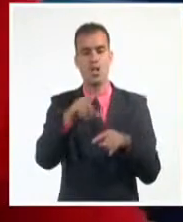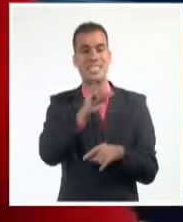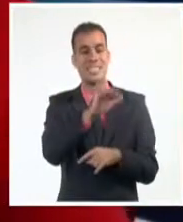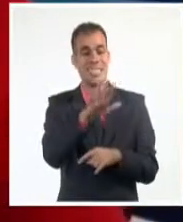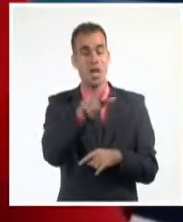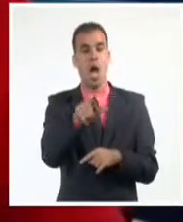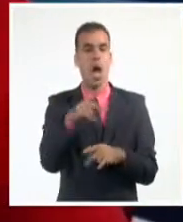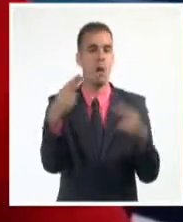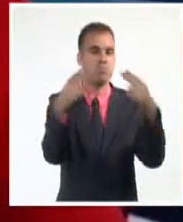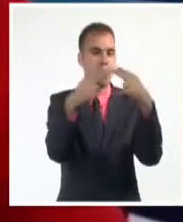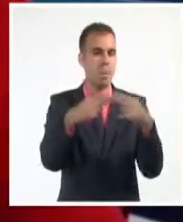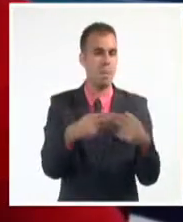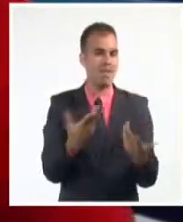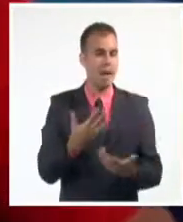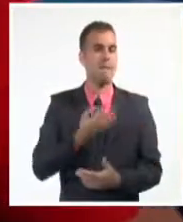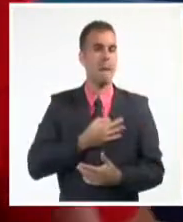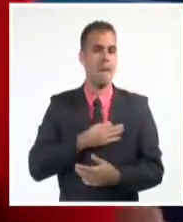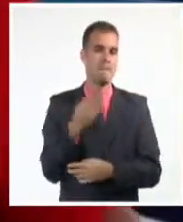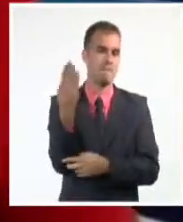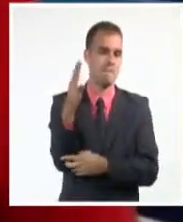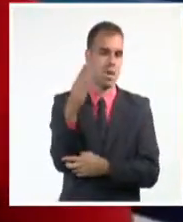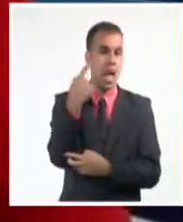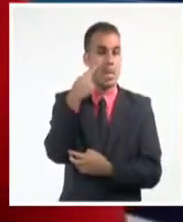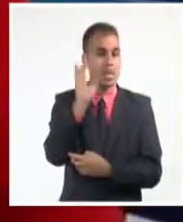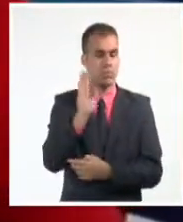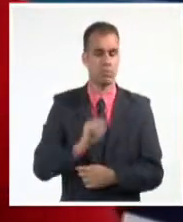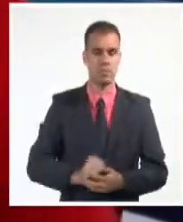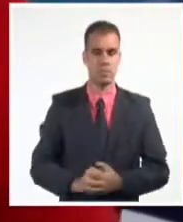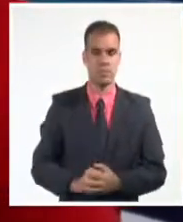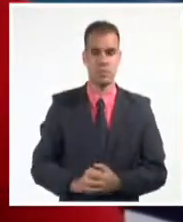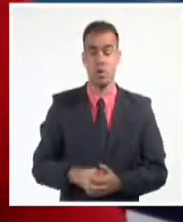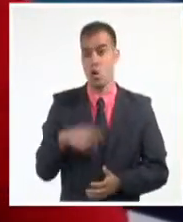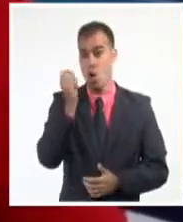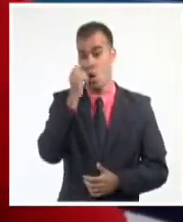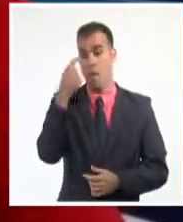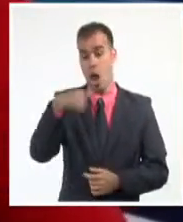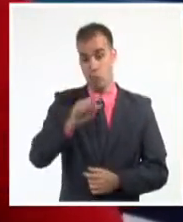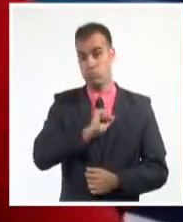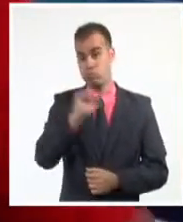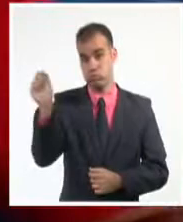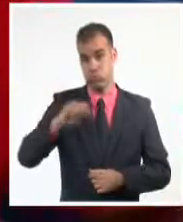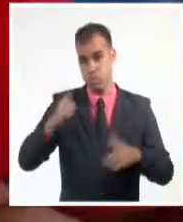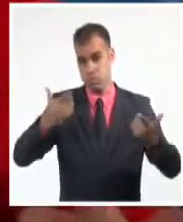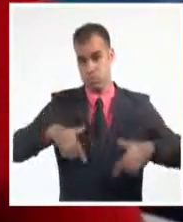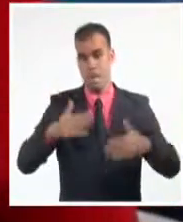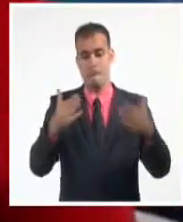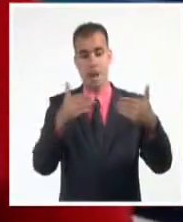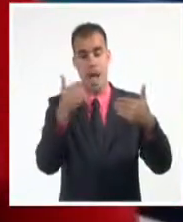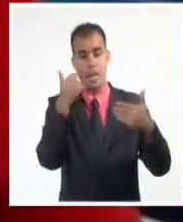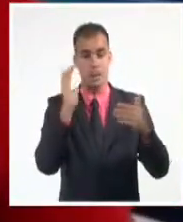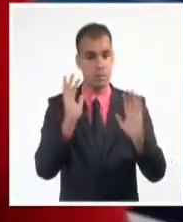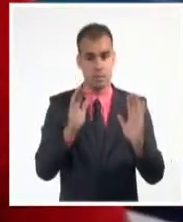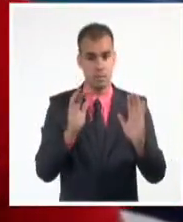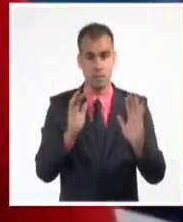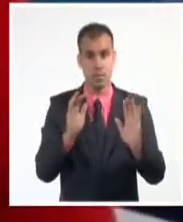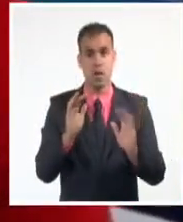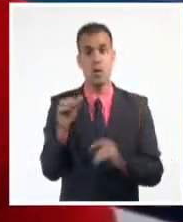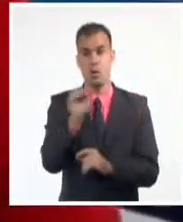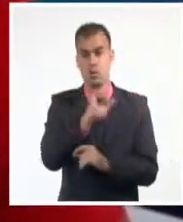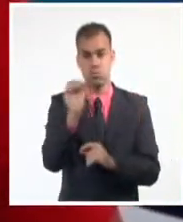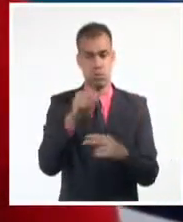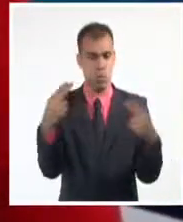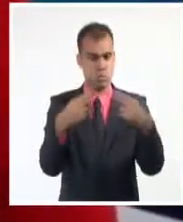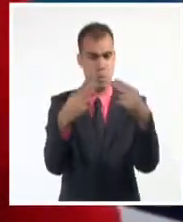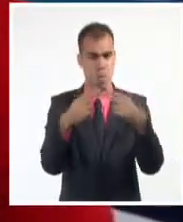discutiendo medalla de bronce. Arturo Siloc es el actual campeón panamericano de Octapec, además ganó ese evento sin que le